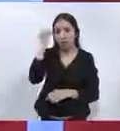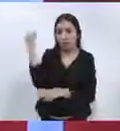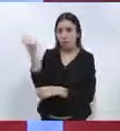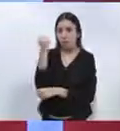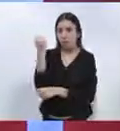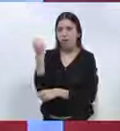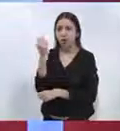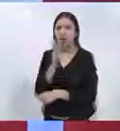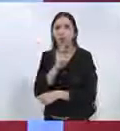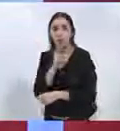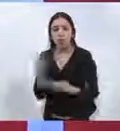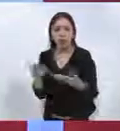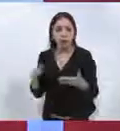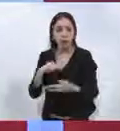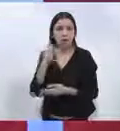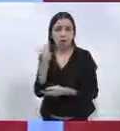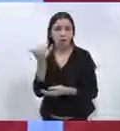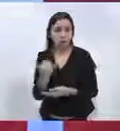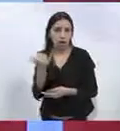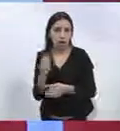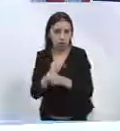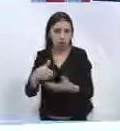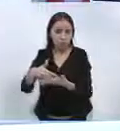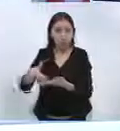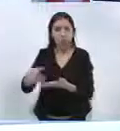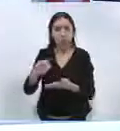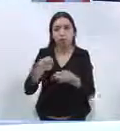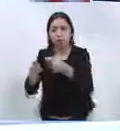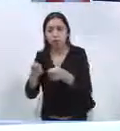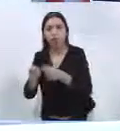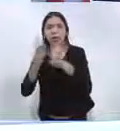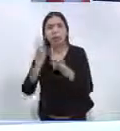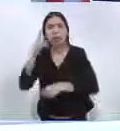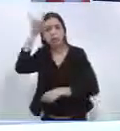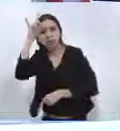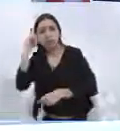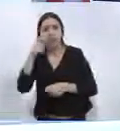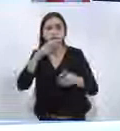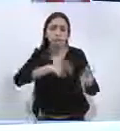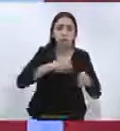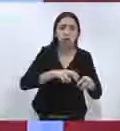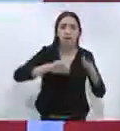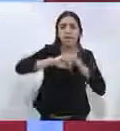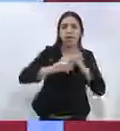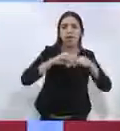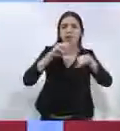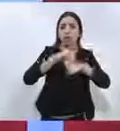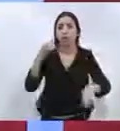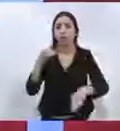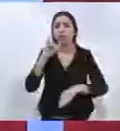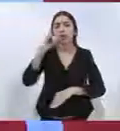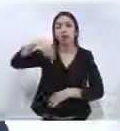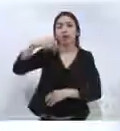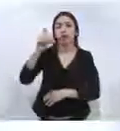trabajando ustedes con otras instituciones como por ejemplo el Ministerio de Agricultura y Ganadería, así el mismo. Crédito Agrícola, sí. Banco Nacional de Fomento, INDER también es una